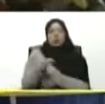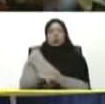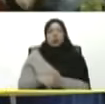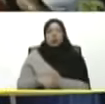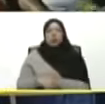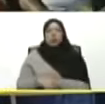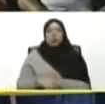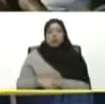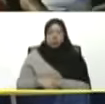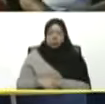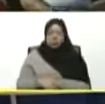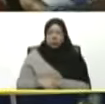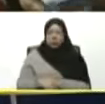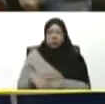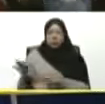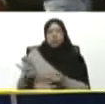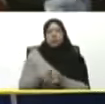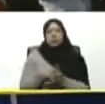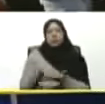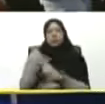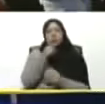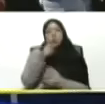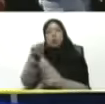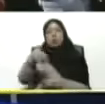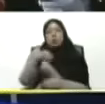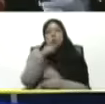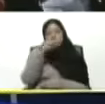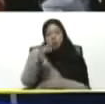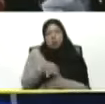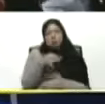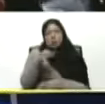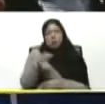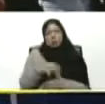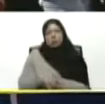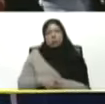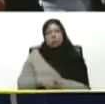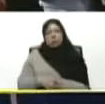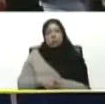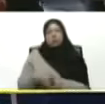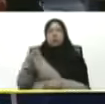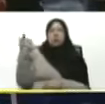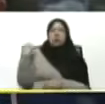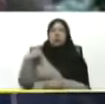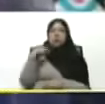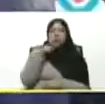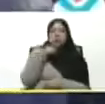y dejó sembrado su canción para siempre. Pasó el tiempo